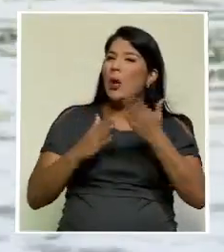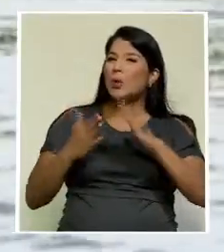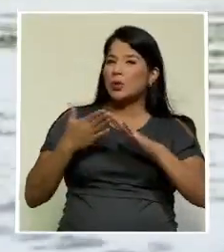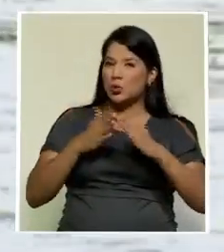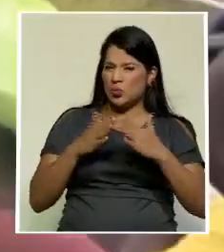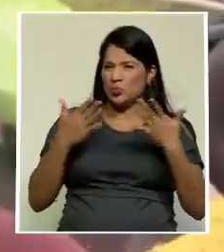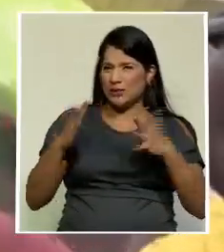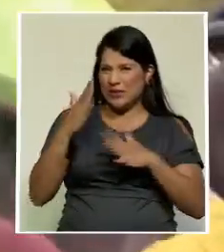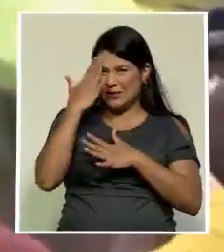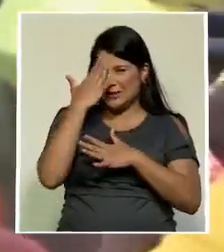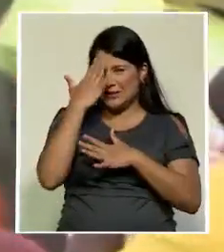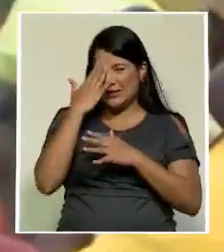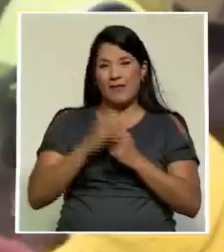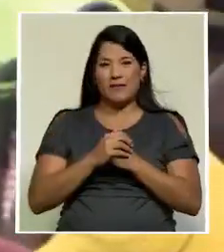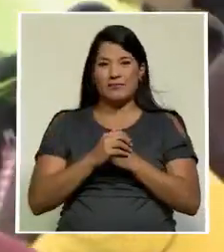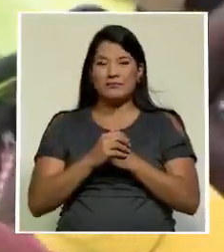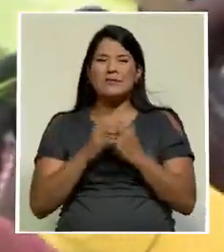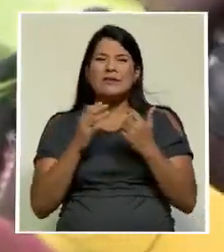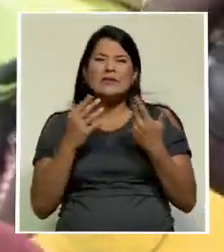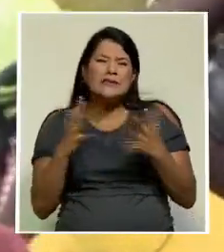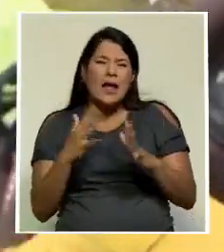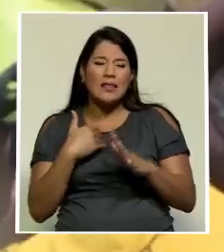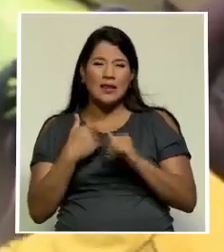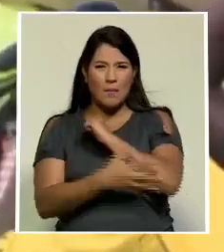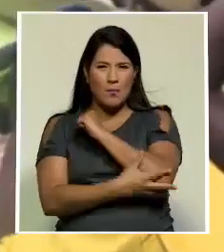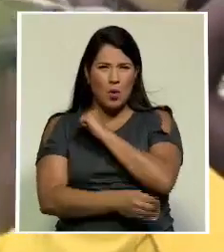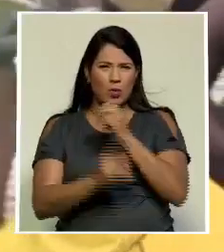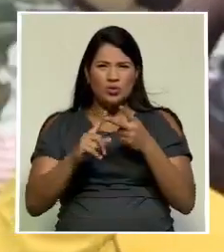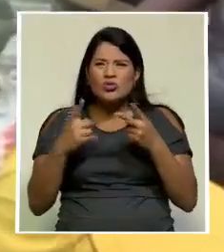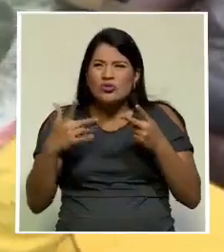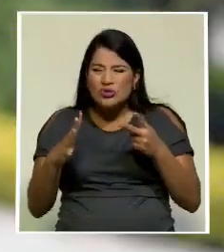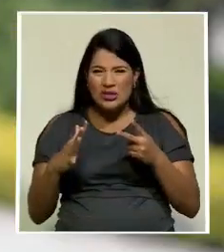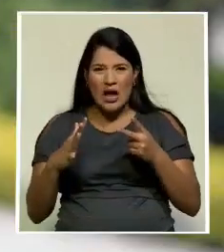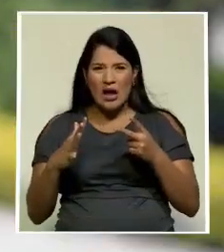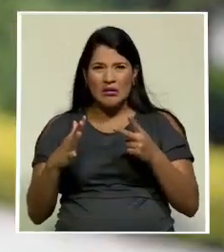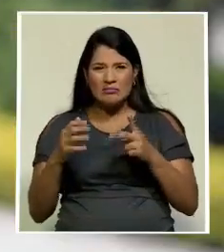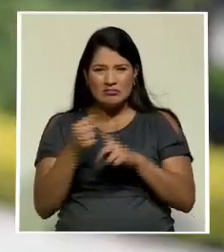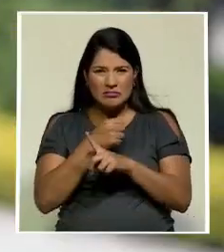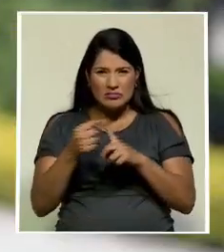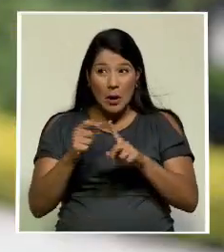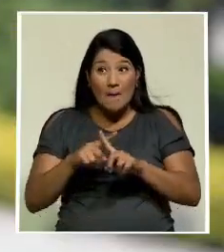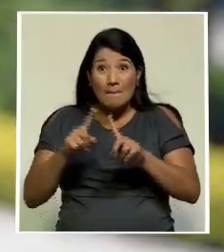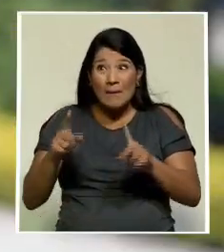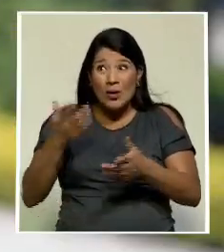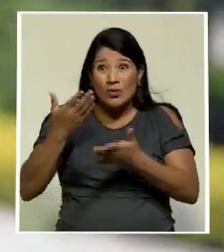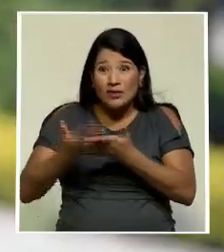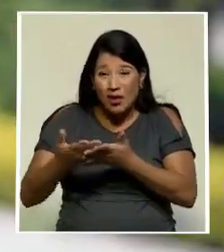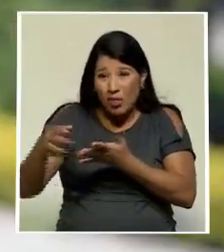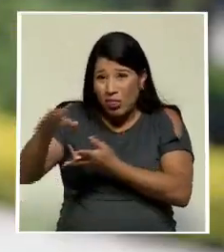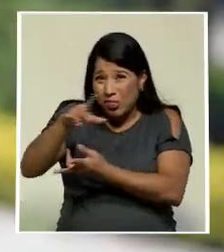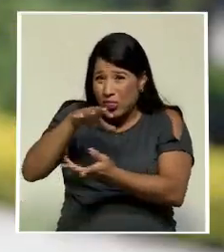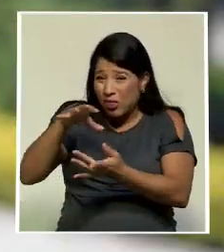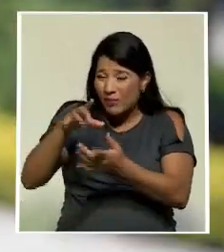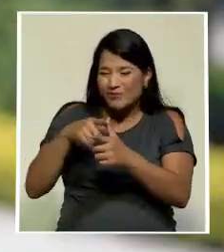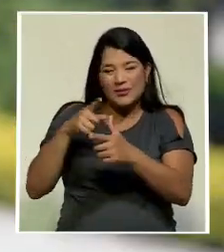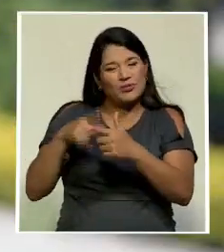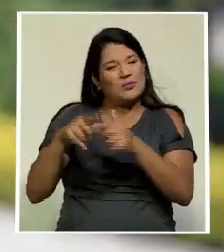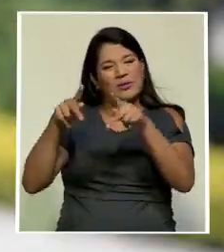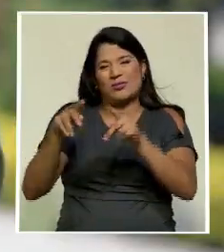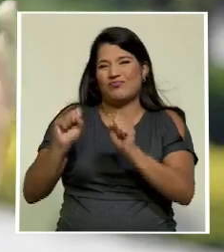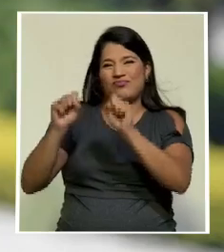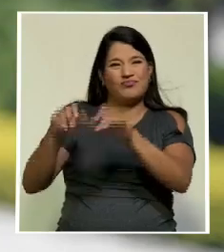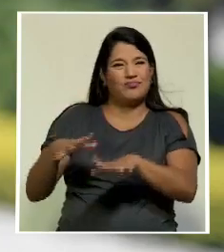ese fue el detonante. Ya tenían la pobreza, ya tenían otras condiciones y viene un evento climático y eso es lo que da el último empujón,